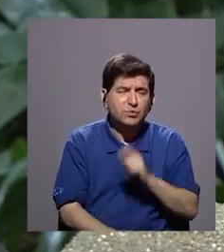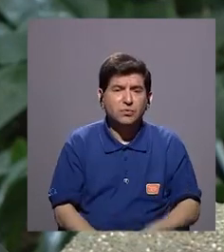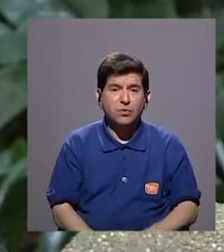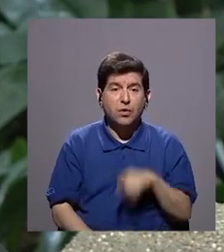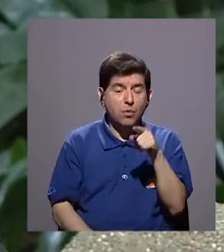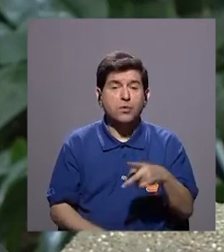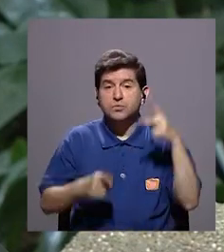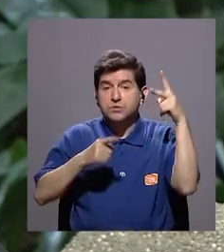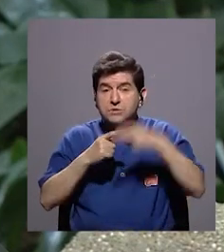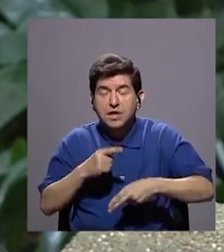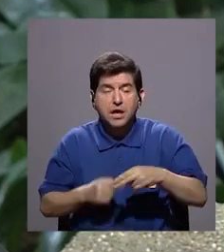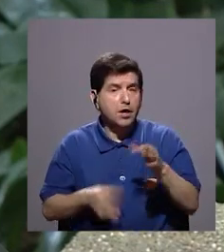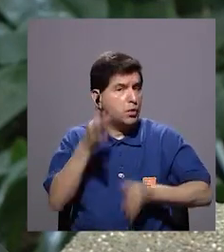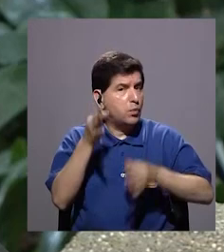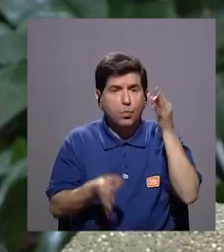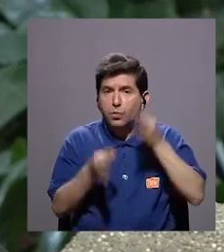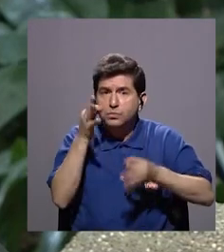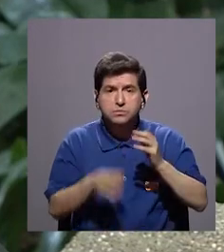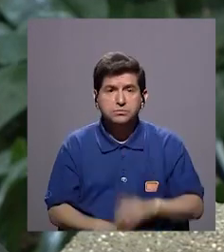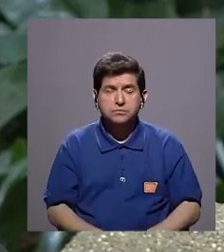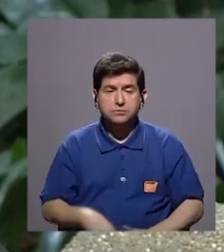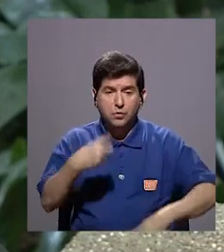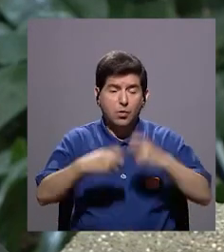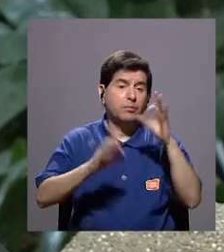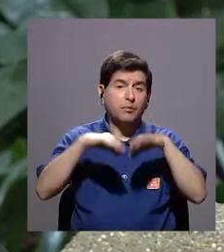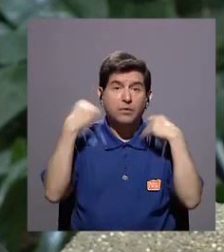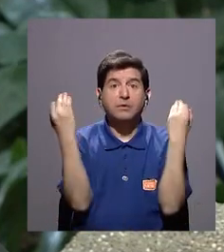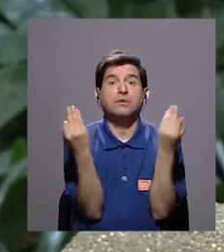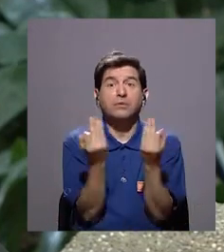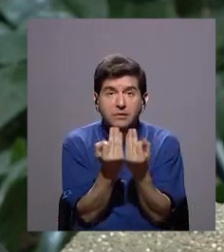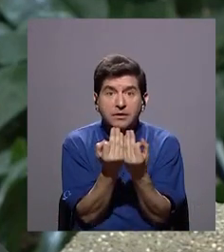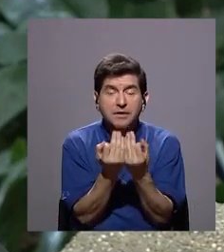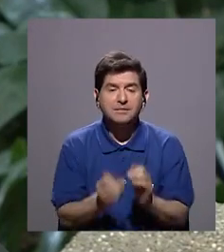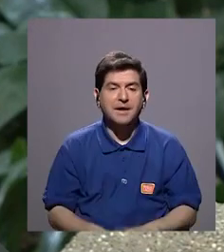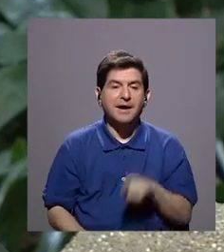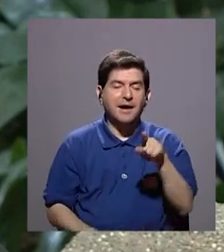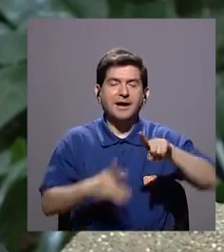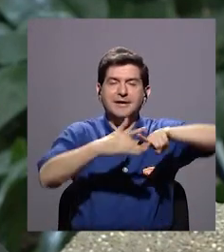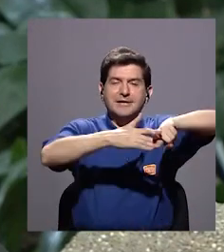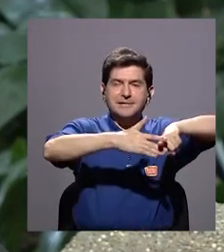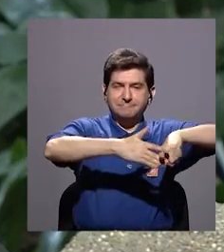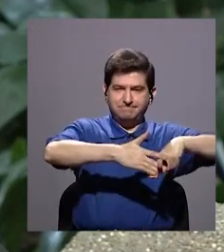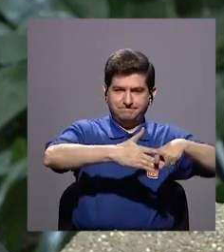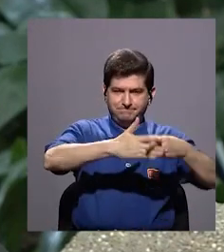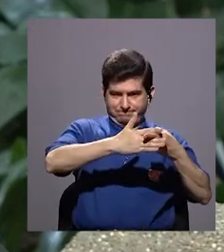te despidieron injustamente, entonces un problema familiar. Y eso nos crea